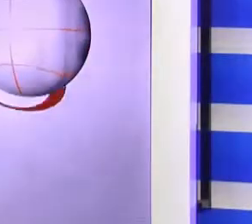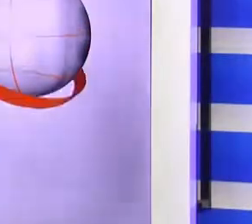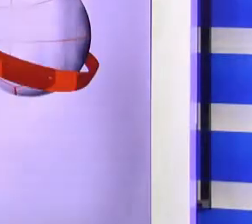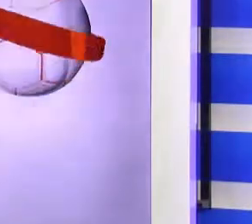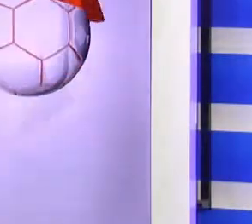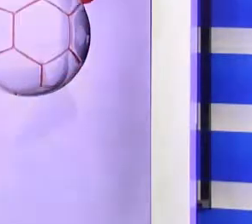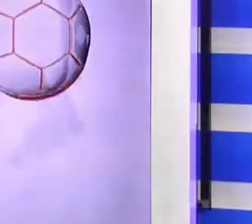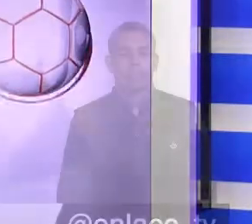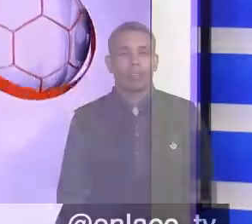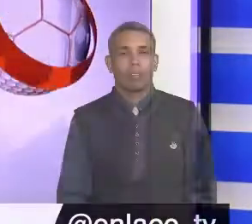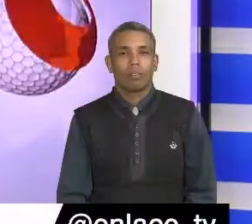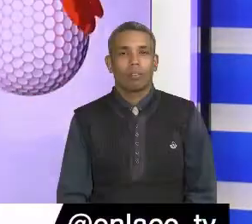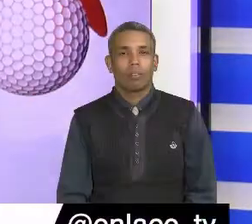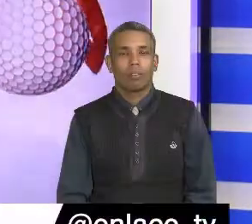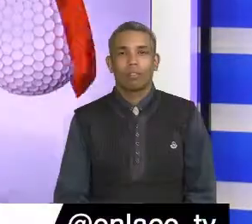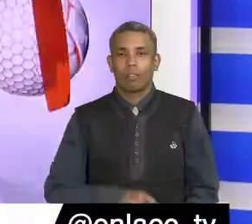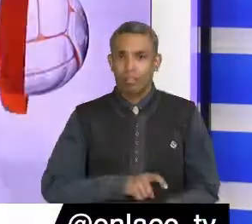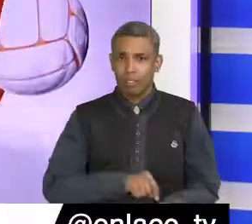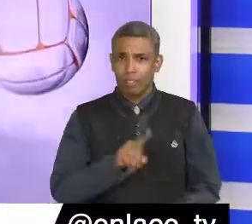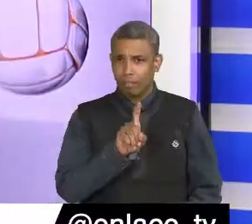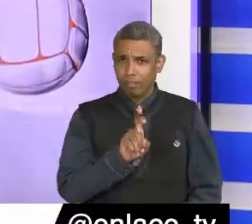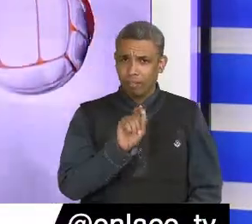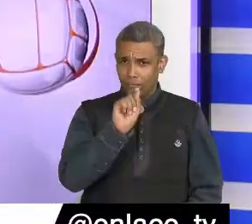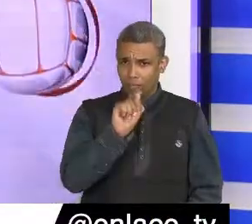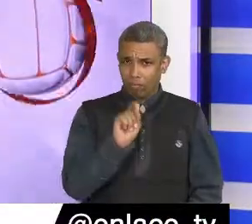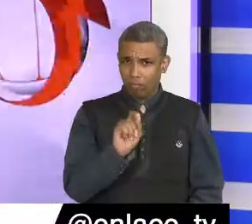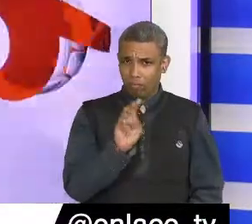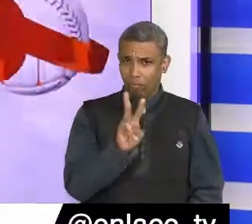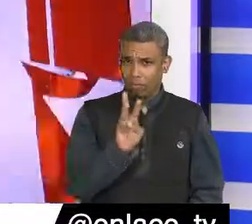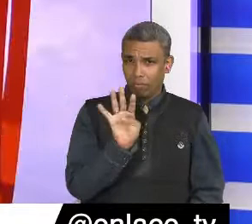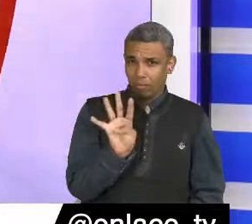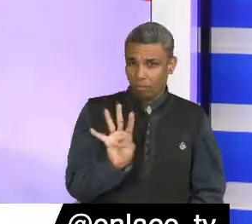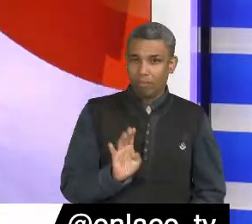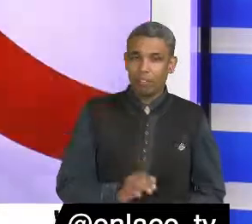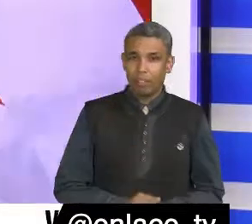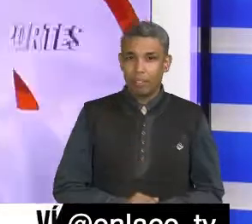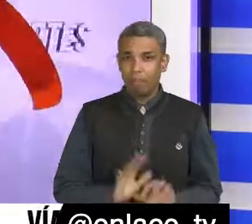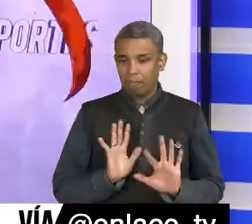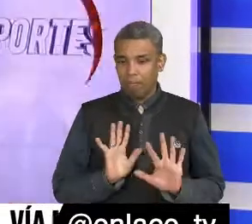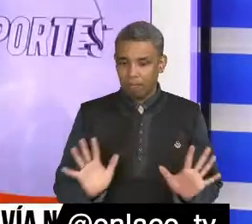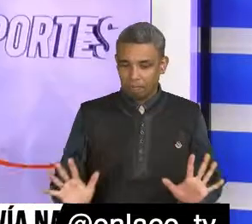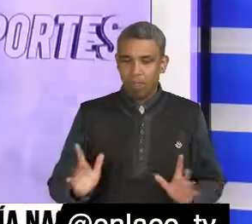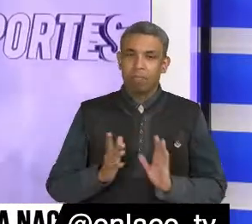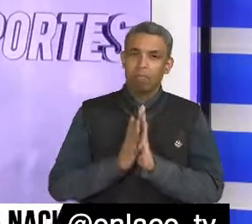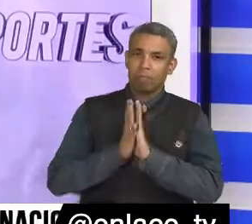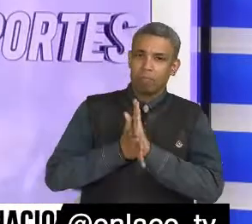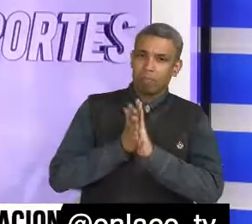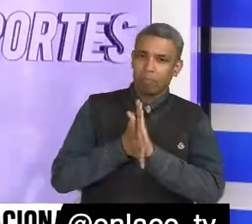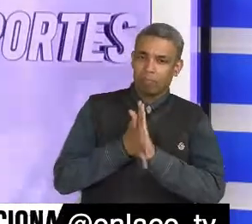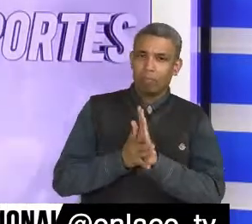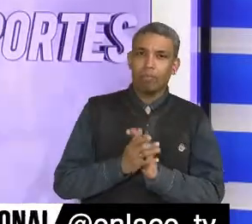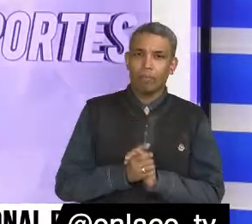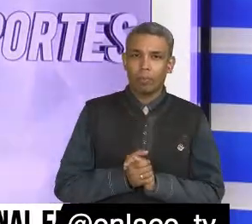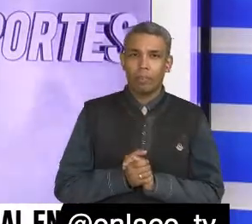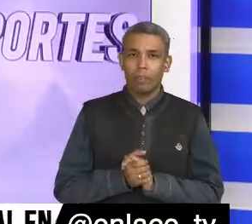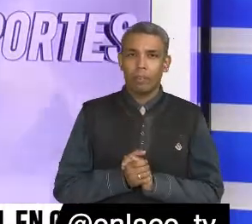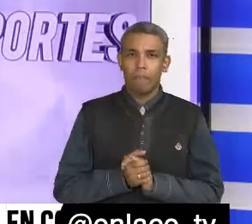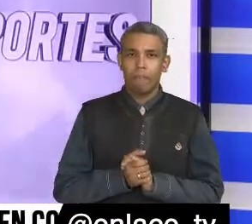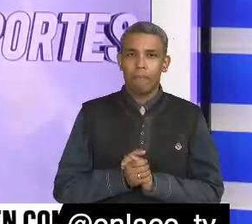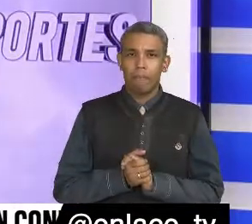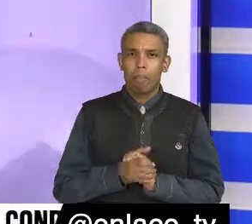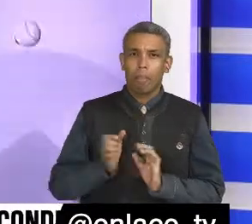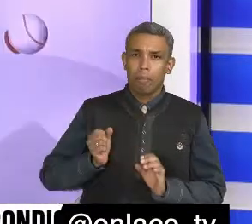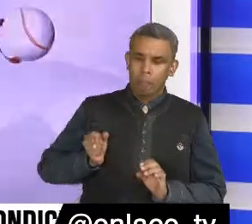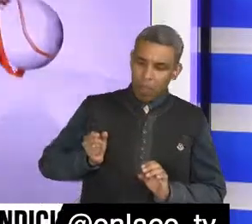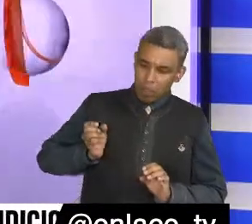Minutos de la tarde, comenzamos con la información deportiva de Enlace Noticias. Todo está dispuesto para la travesía que emprenderá el Club de